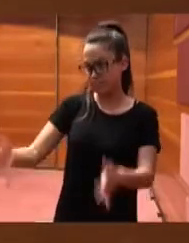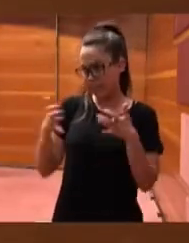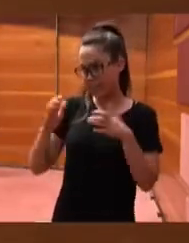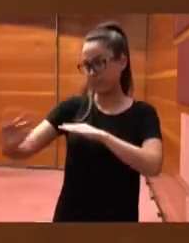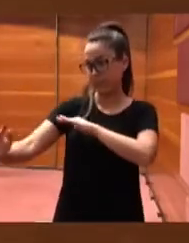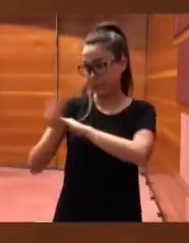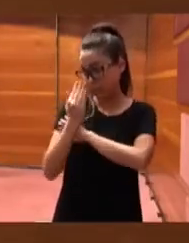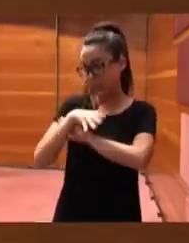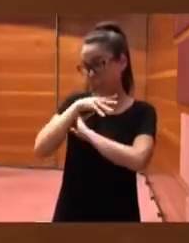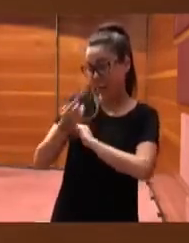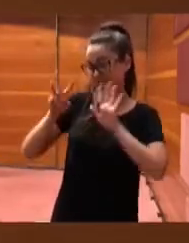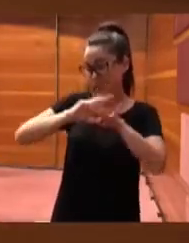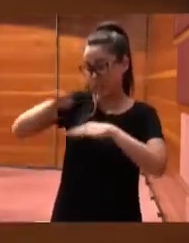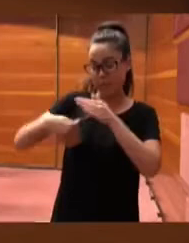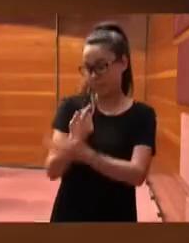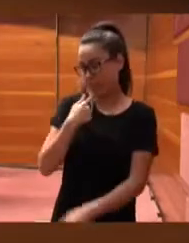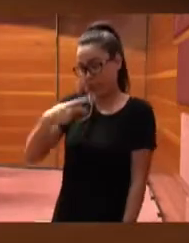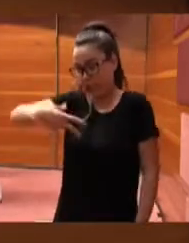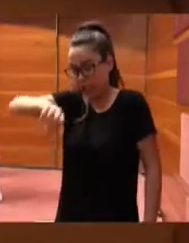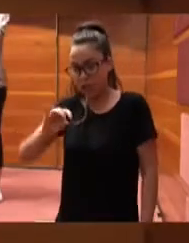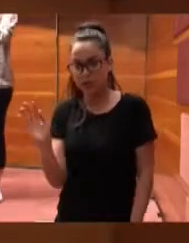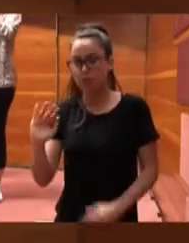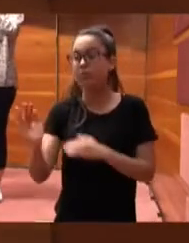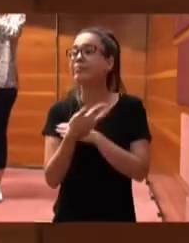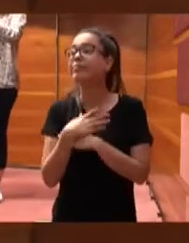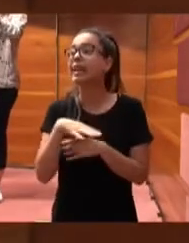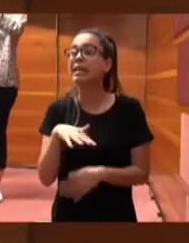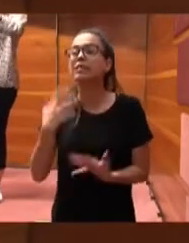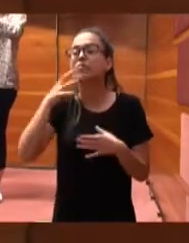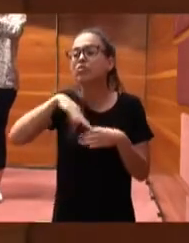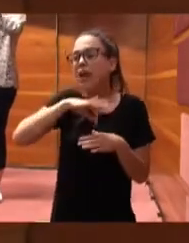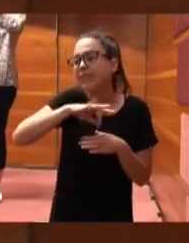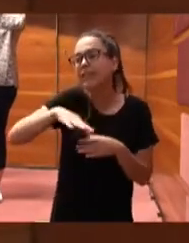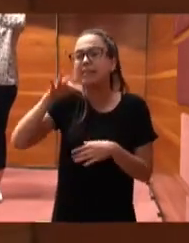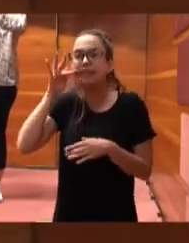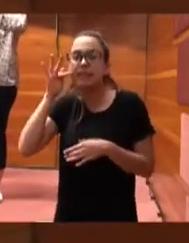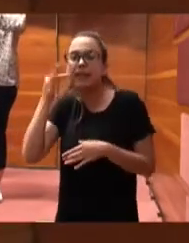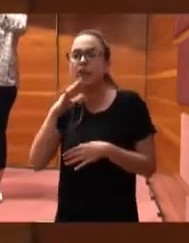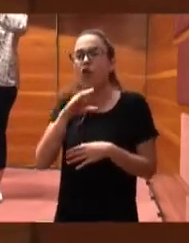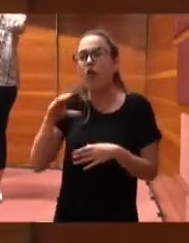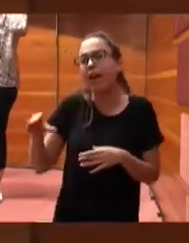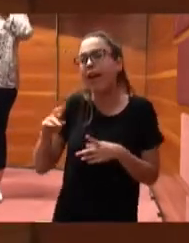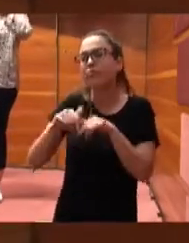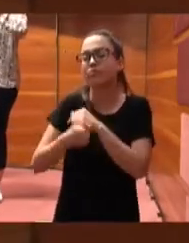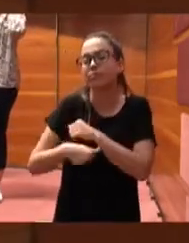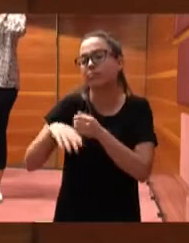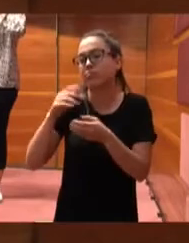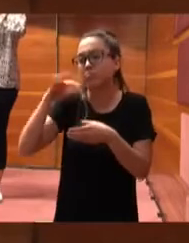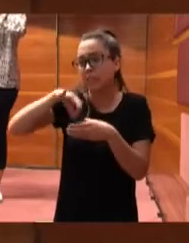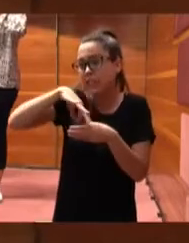que no. ¿Qué me vas a ofrecer? ¿Té, café, colacao? Batido chocolate,